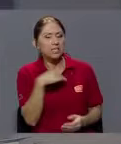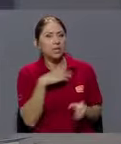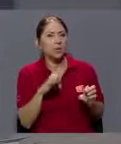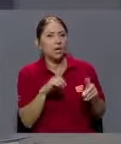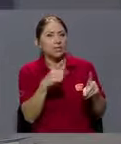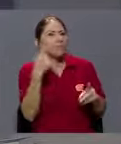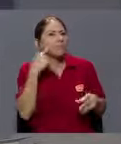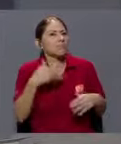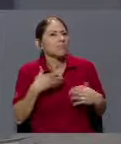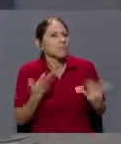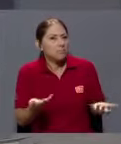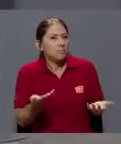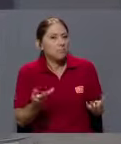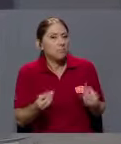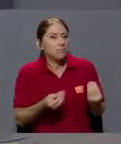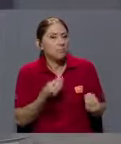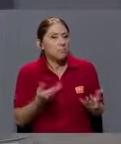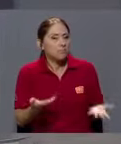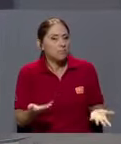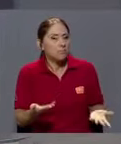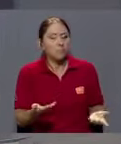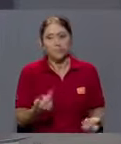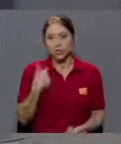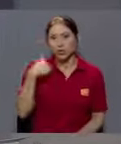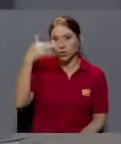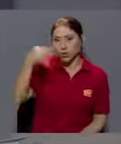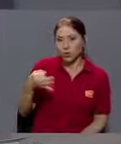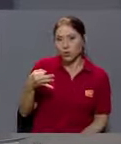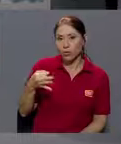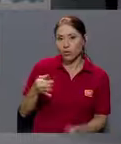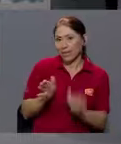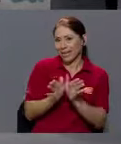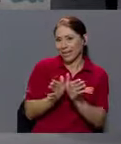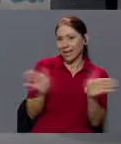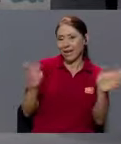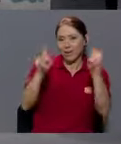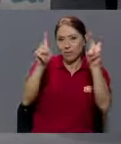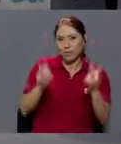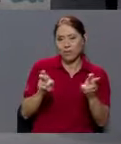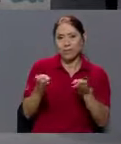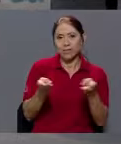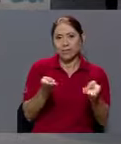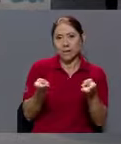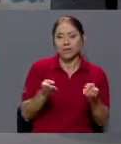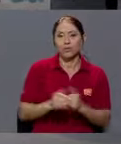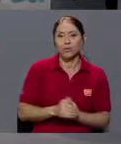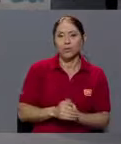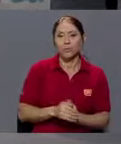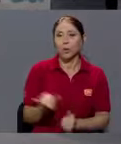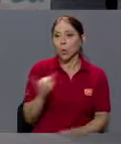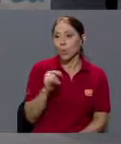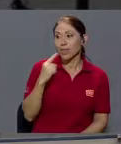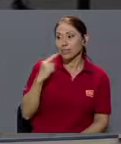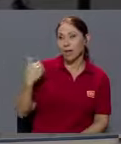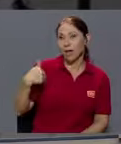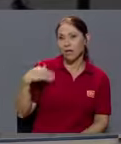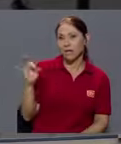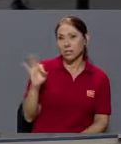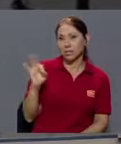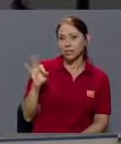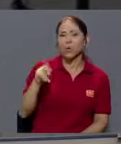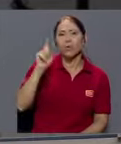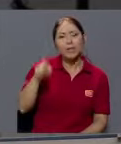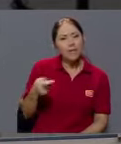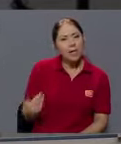el Ministerio de Educación? ¿Cuál sería la línea a seguir? Yo creo que en general la prueba de bachillerato, como bien lo decía Francisco, hay